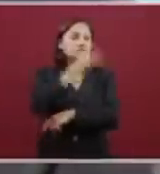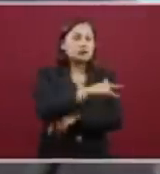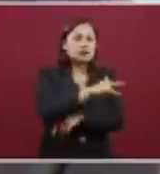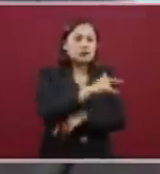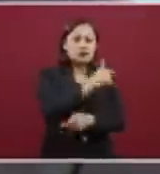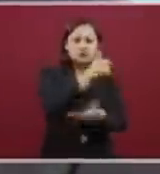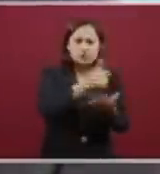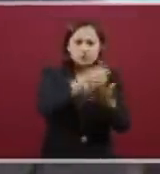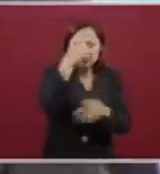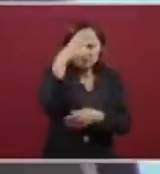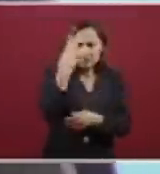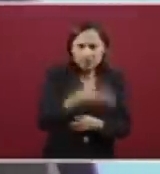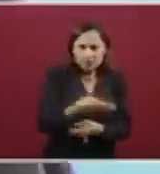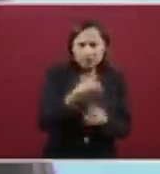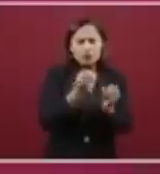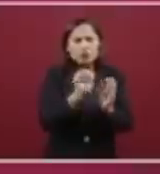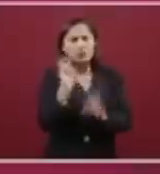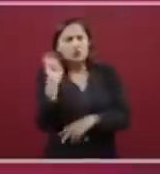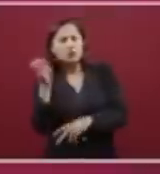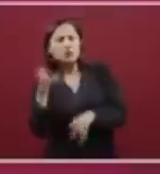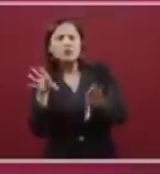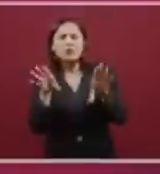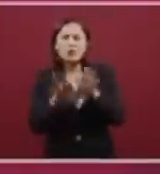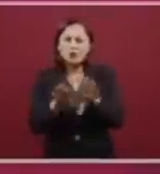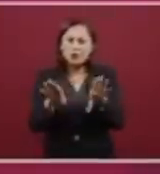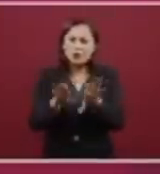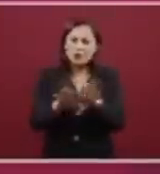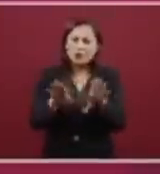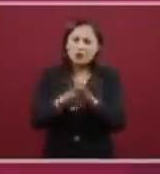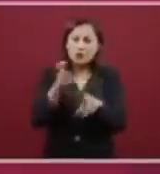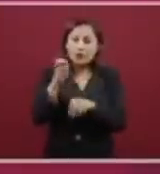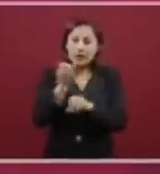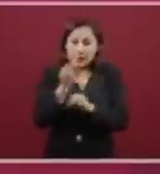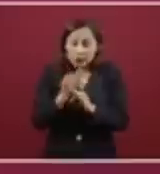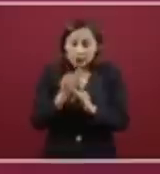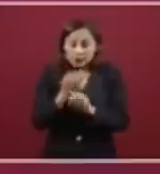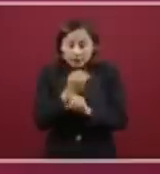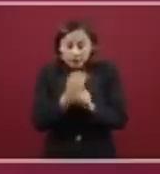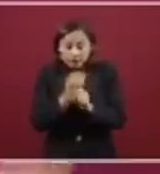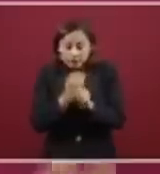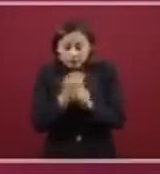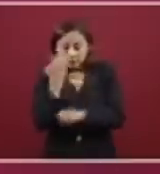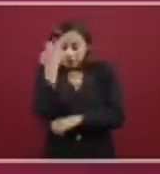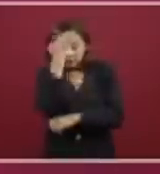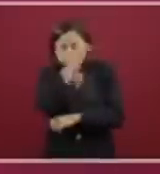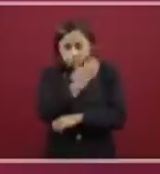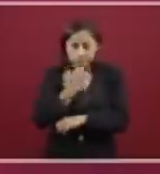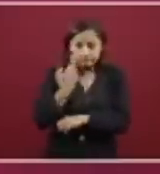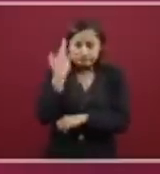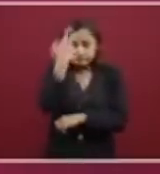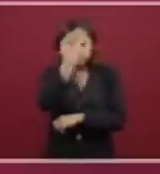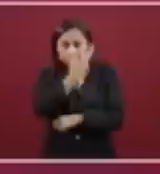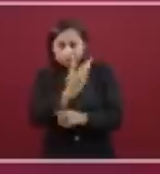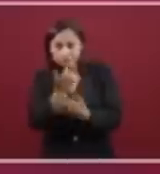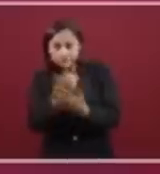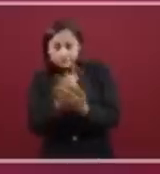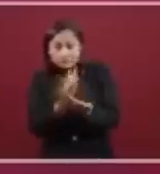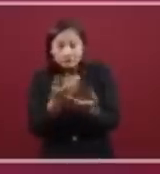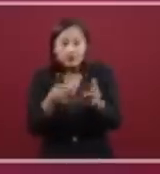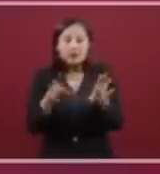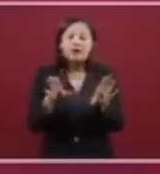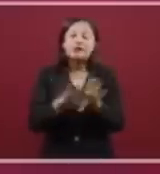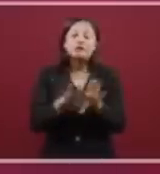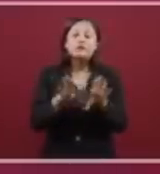menor de los pasajeros que van a volar en un aeropuerto en otro entonces se está haciendo un estudio en donde está interviniendo